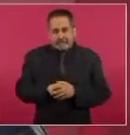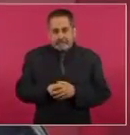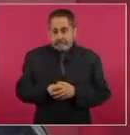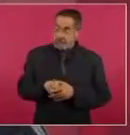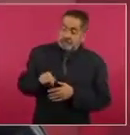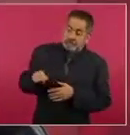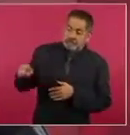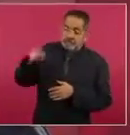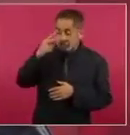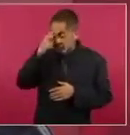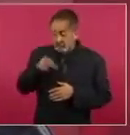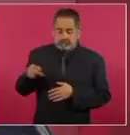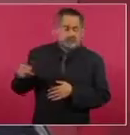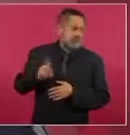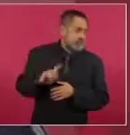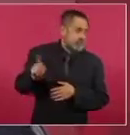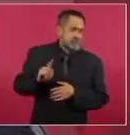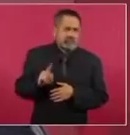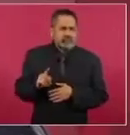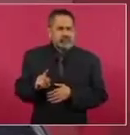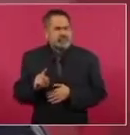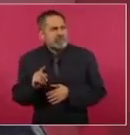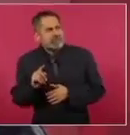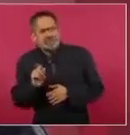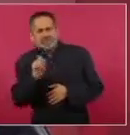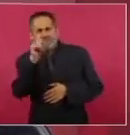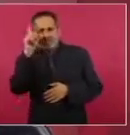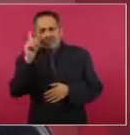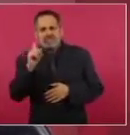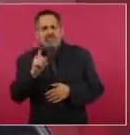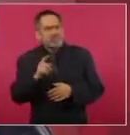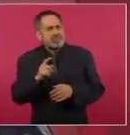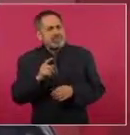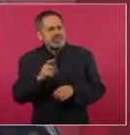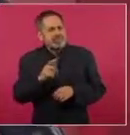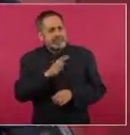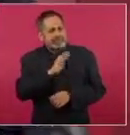cuestionan lo de la Guardia Nacional de México. La Guardia Civil Española